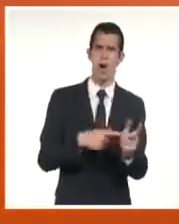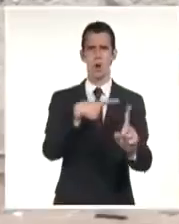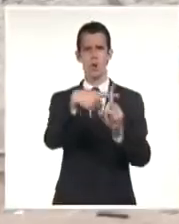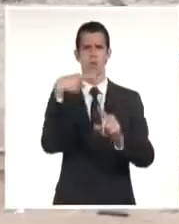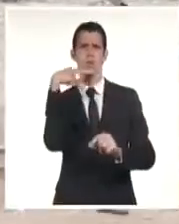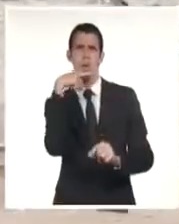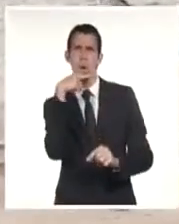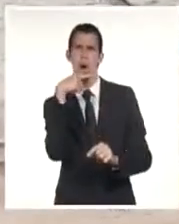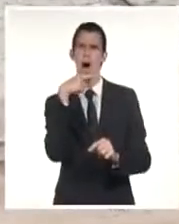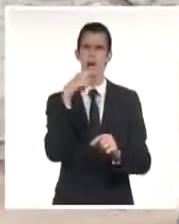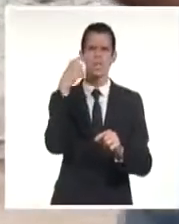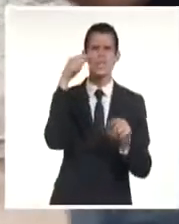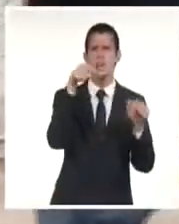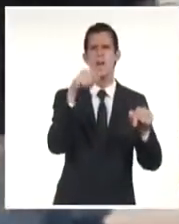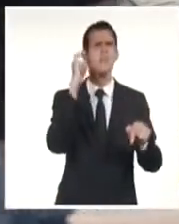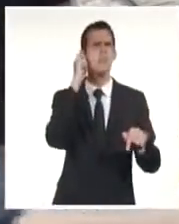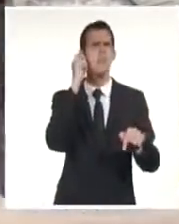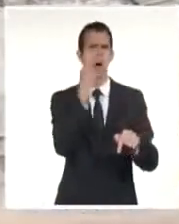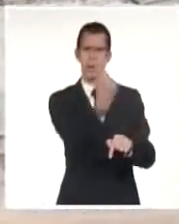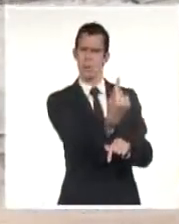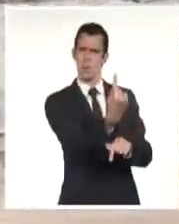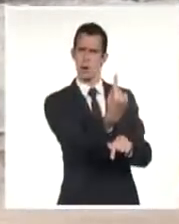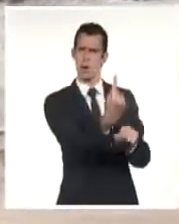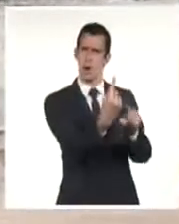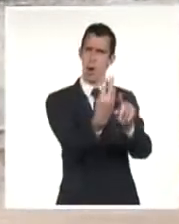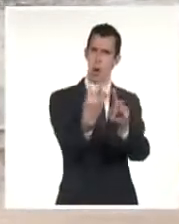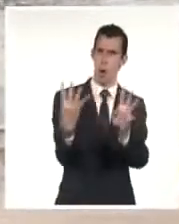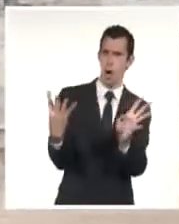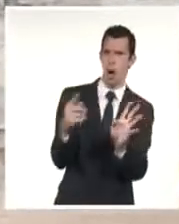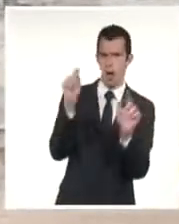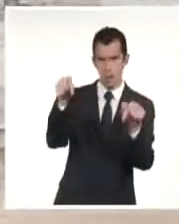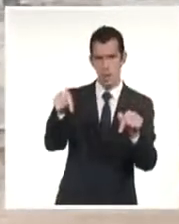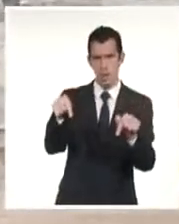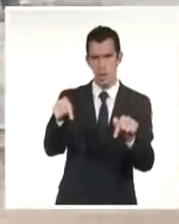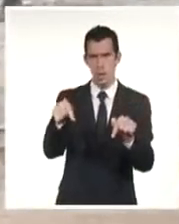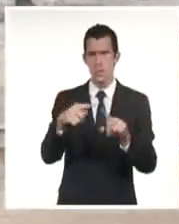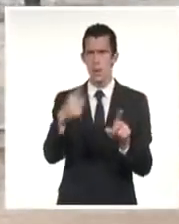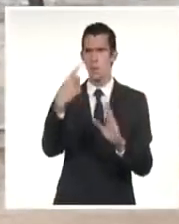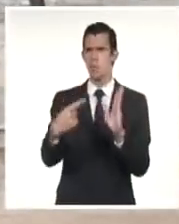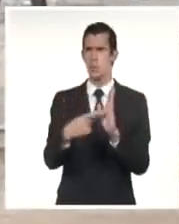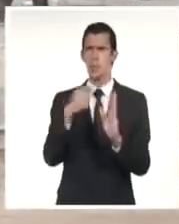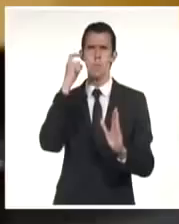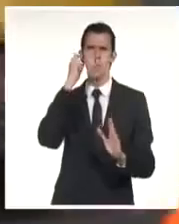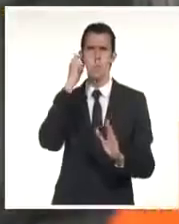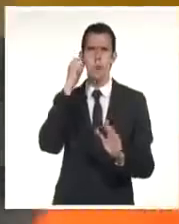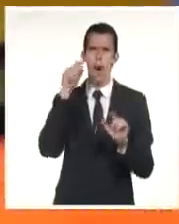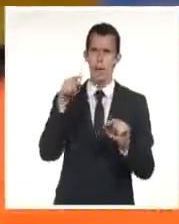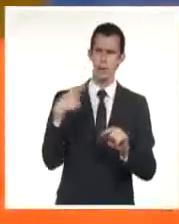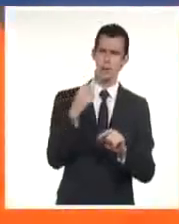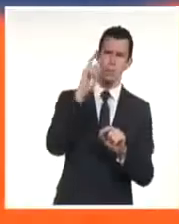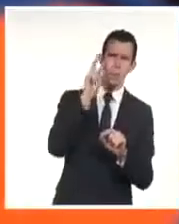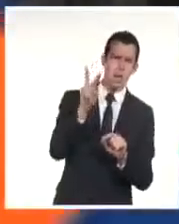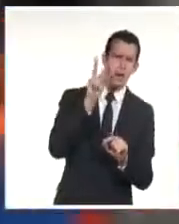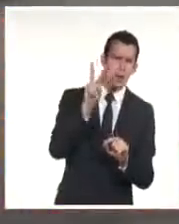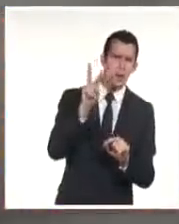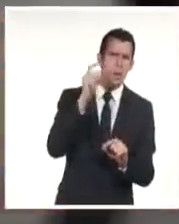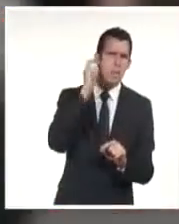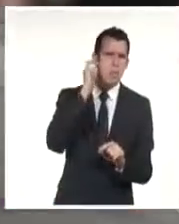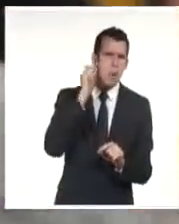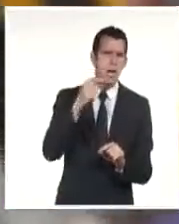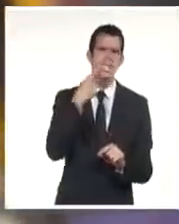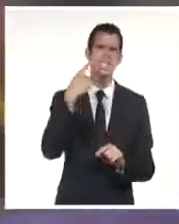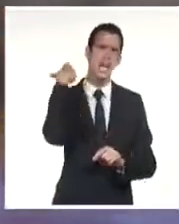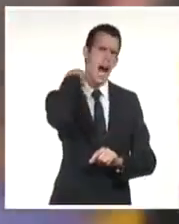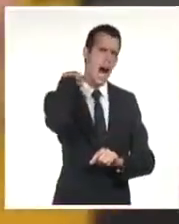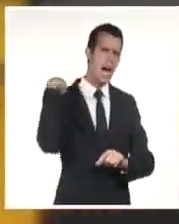mujer. Hay otras, por supuesto, pero ella llamó la atención del equipo de prensa. En su overol está escrito